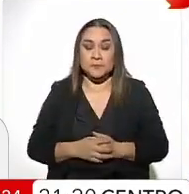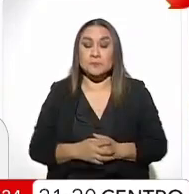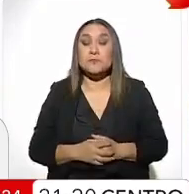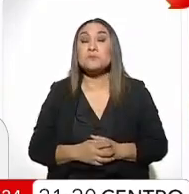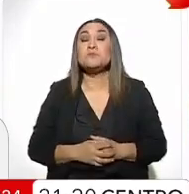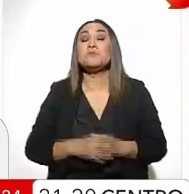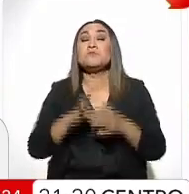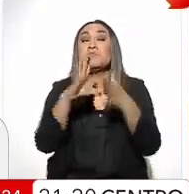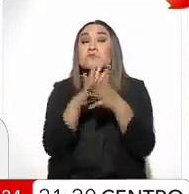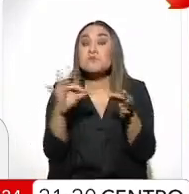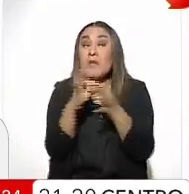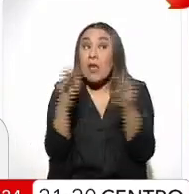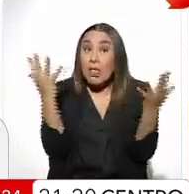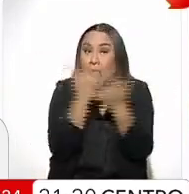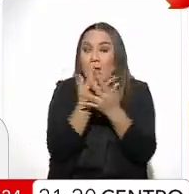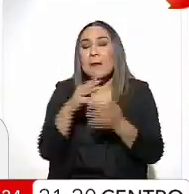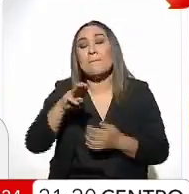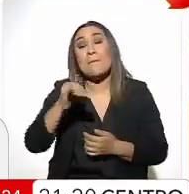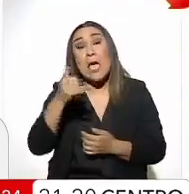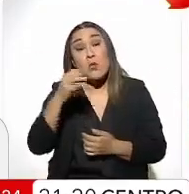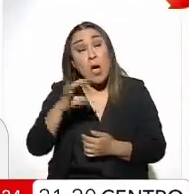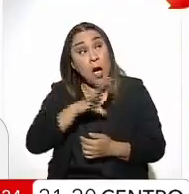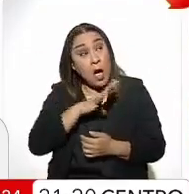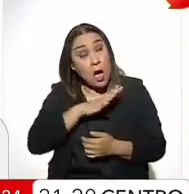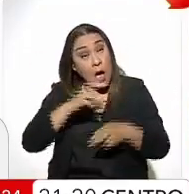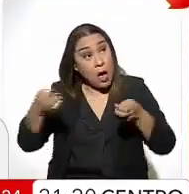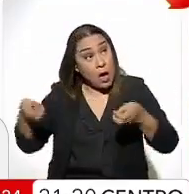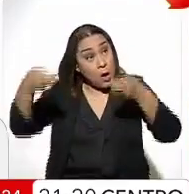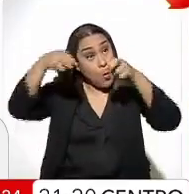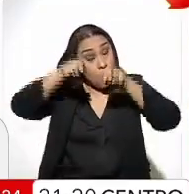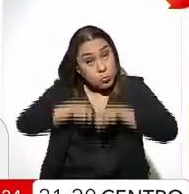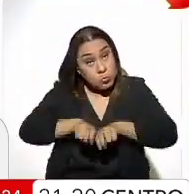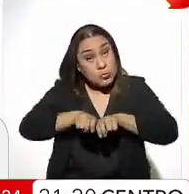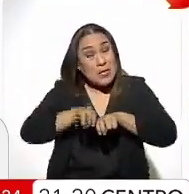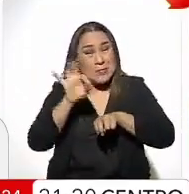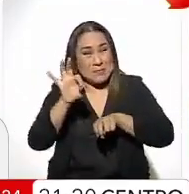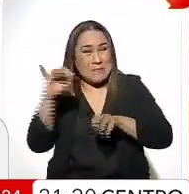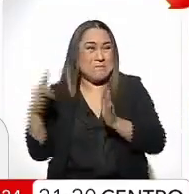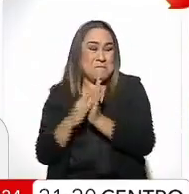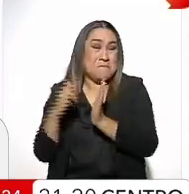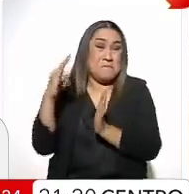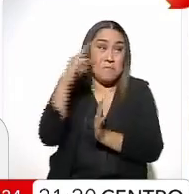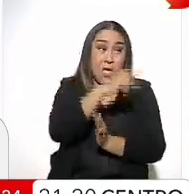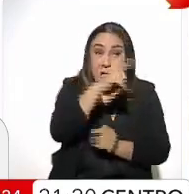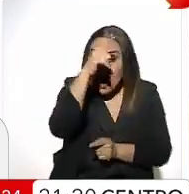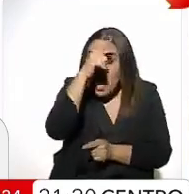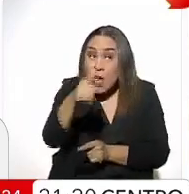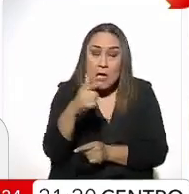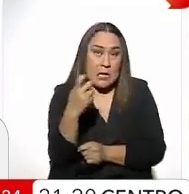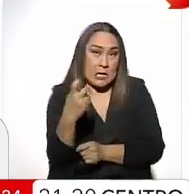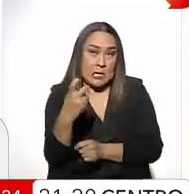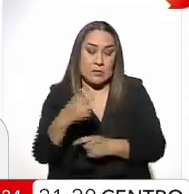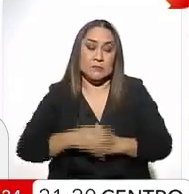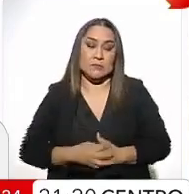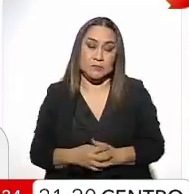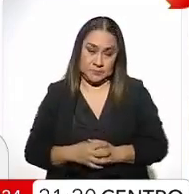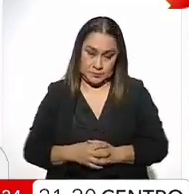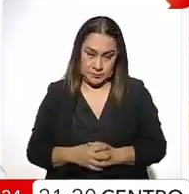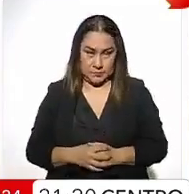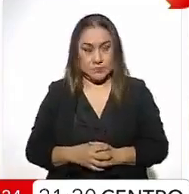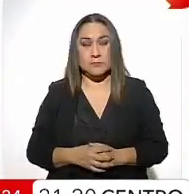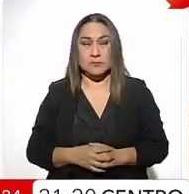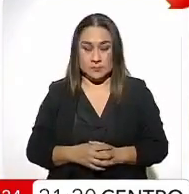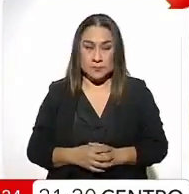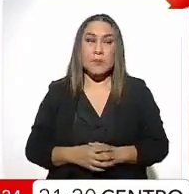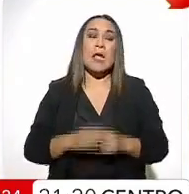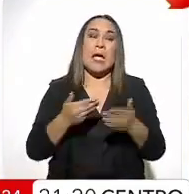supo que Miles Zambada también estaba a bordo de esa avioneta. Esa es la versión. Ahora, finalmente,